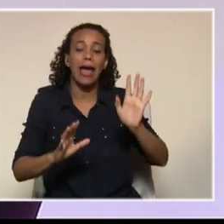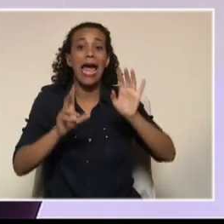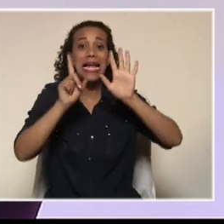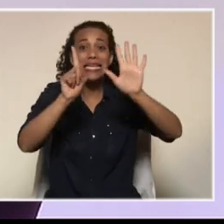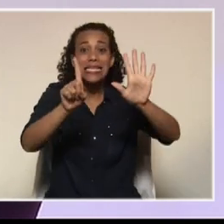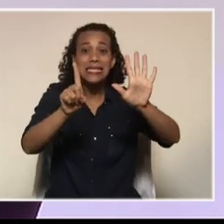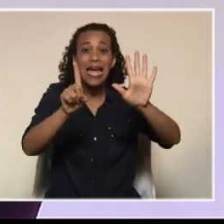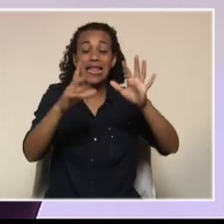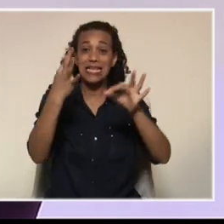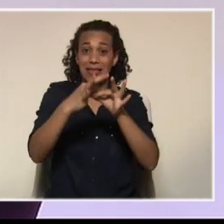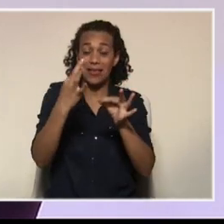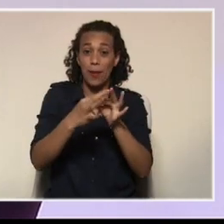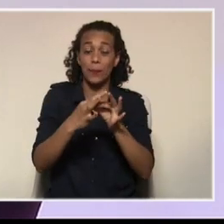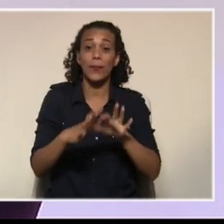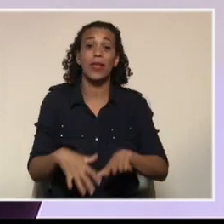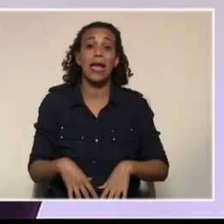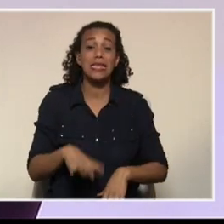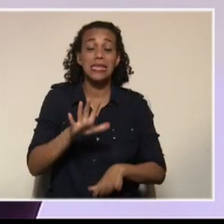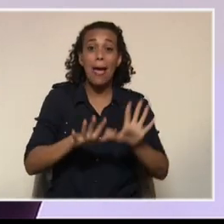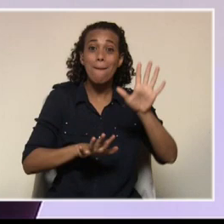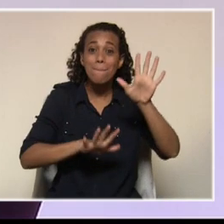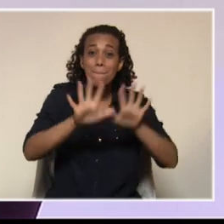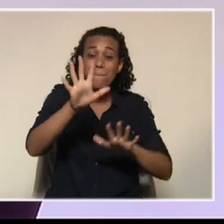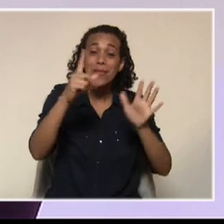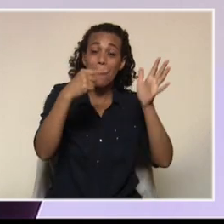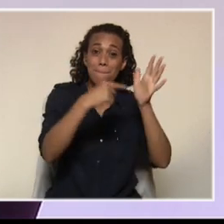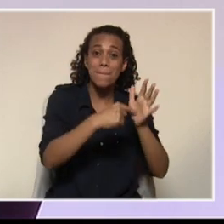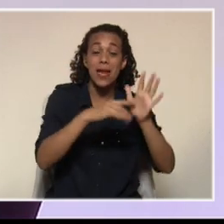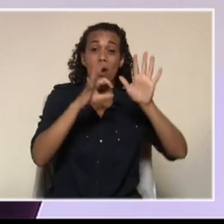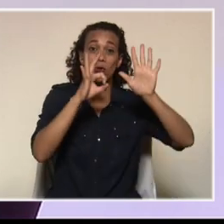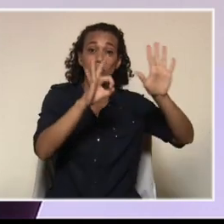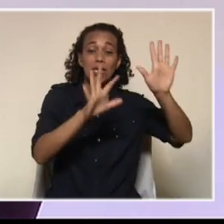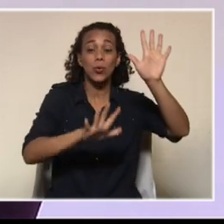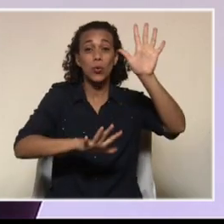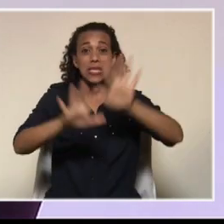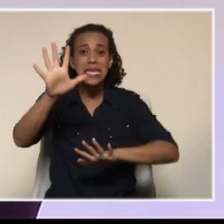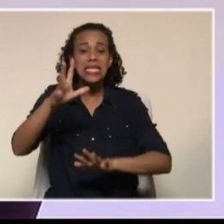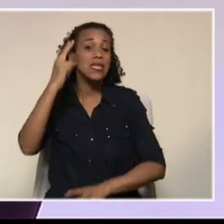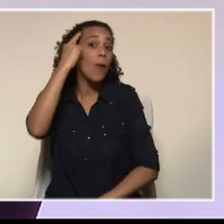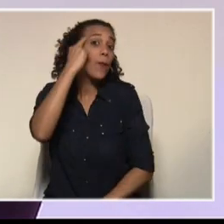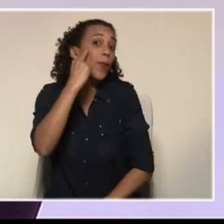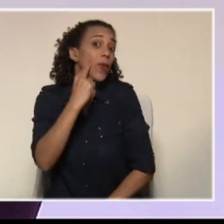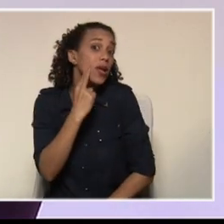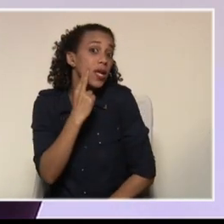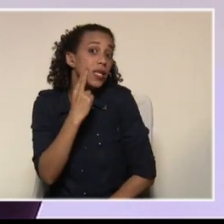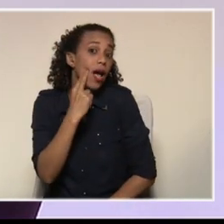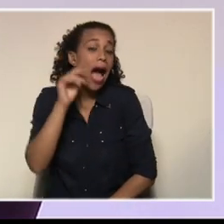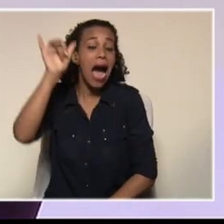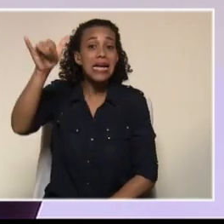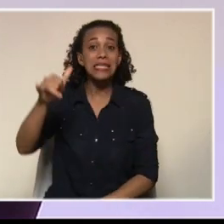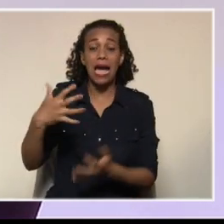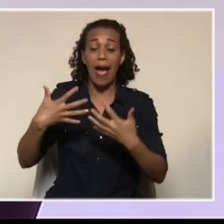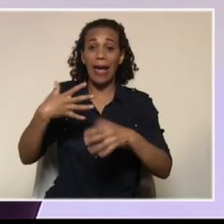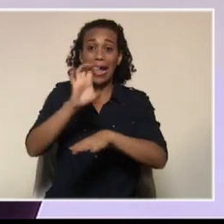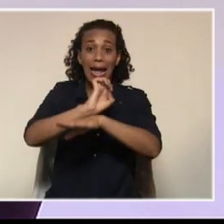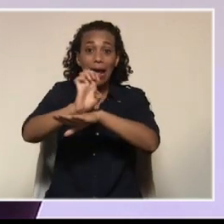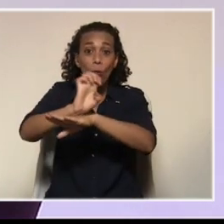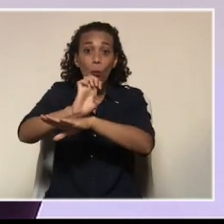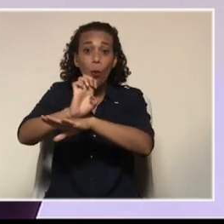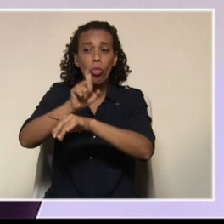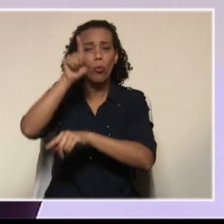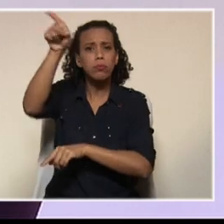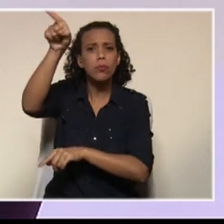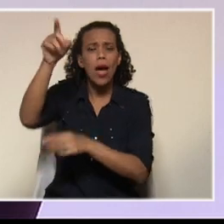septiembre de 1815, el libertador Simón Bolívar en Kingston, cuando